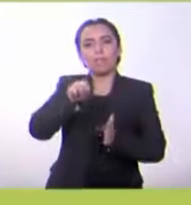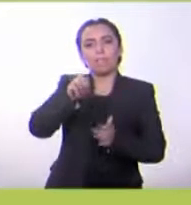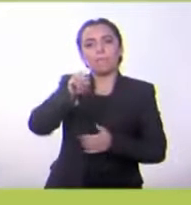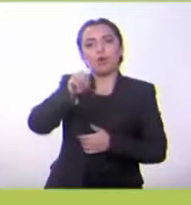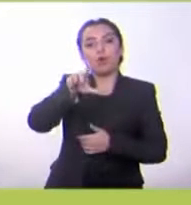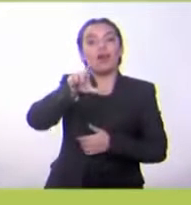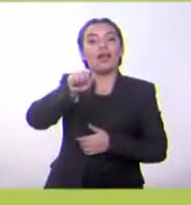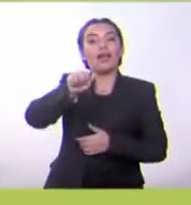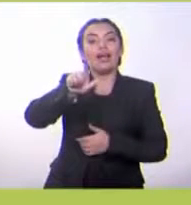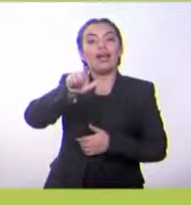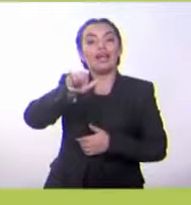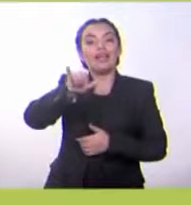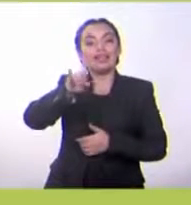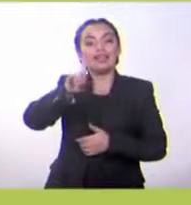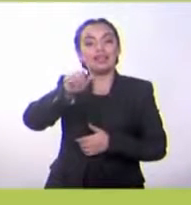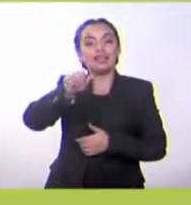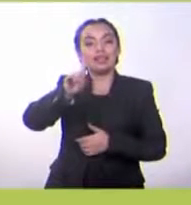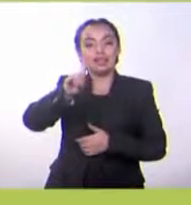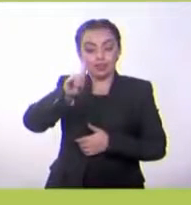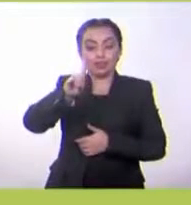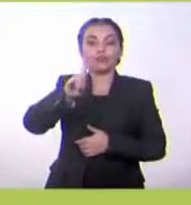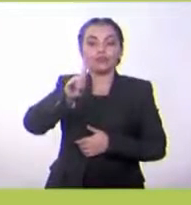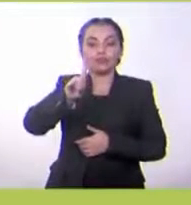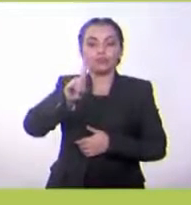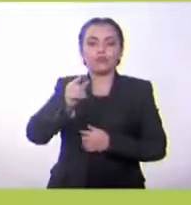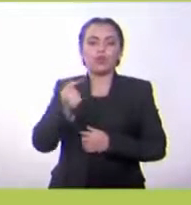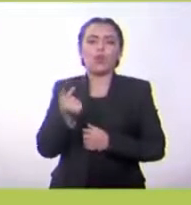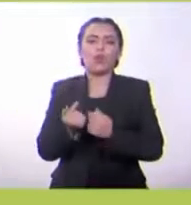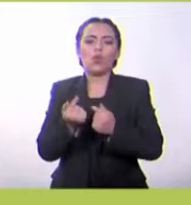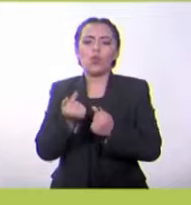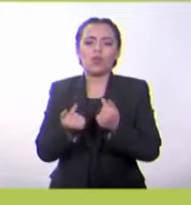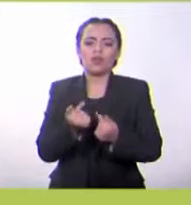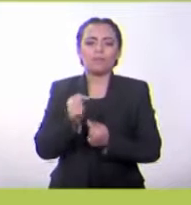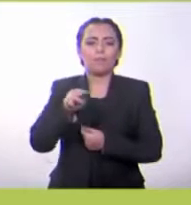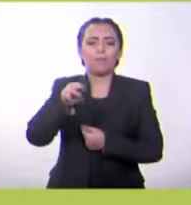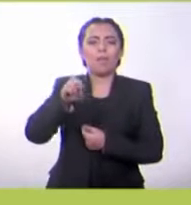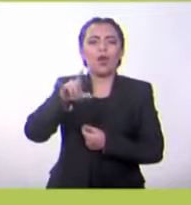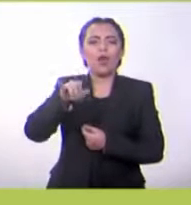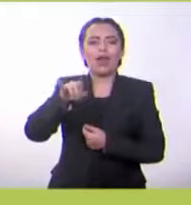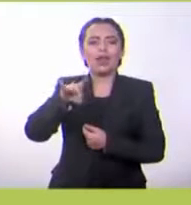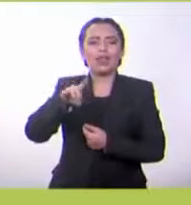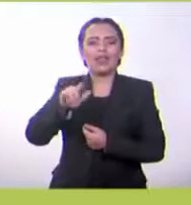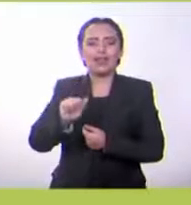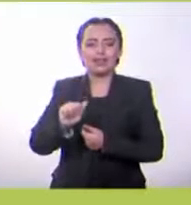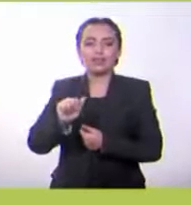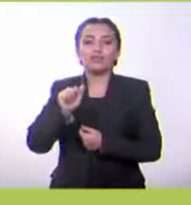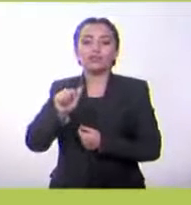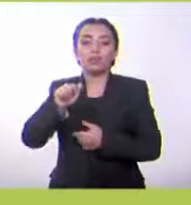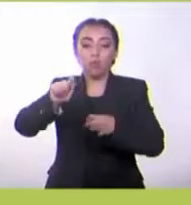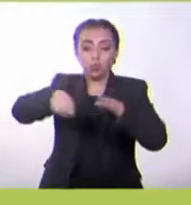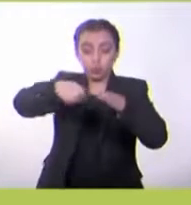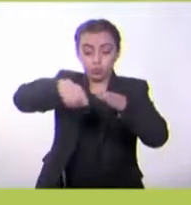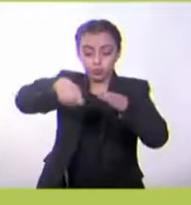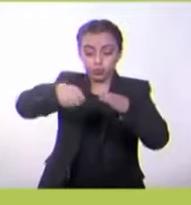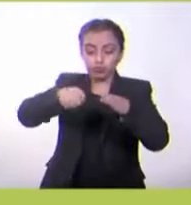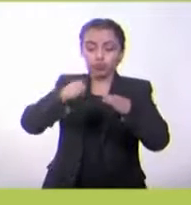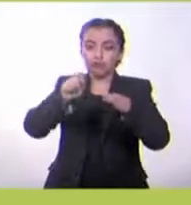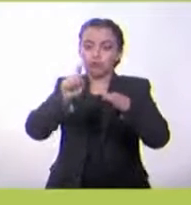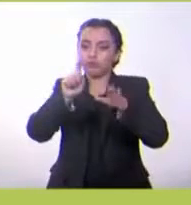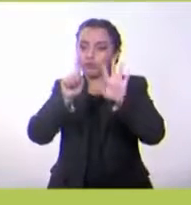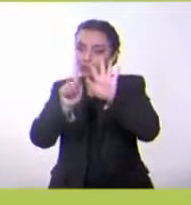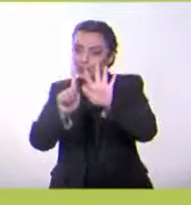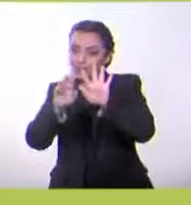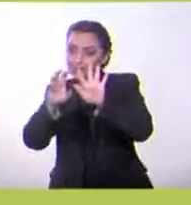¿Cuál es la molalidad de una solución que se preparó con 60 gramos de glucosa